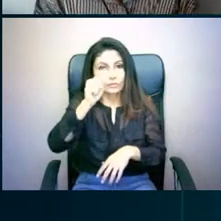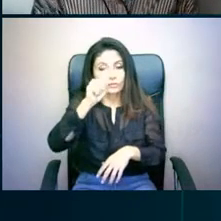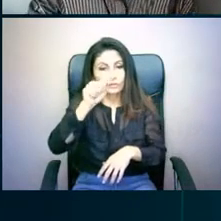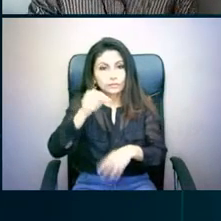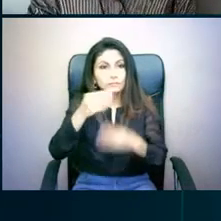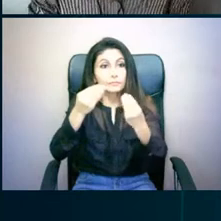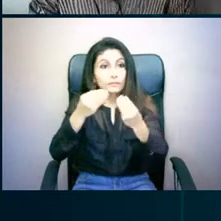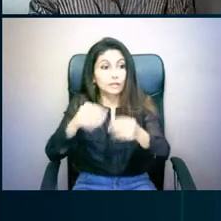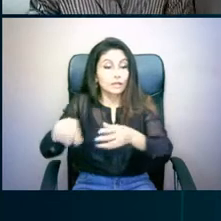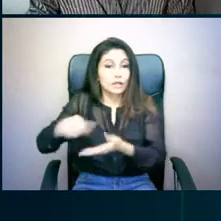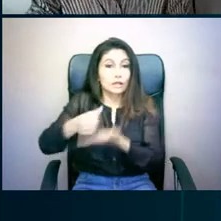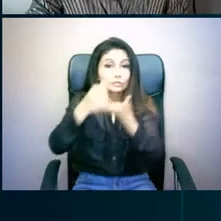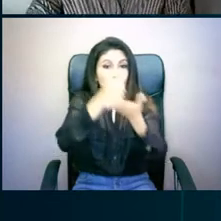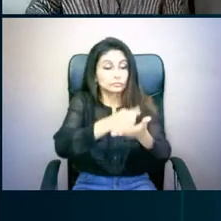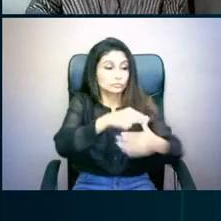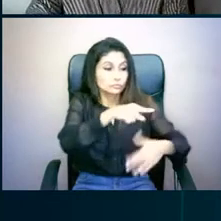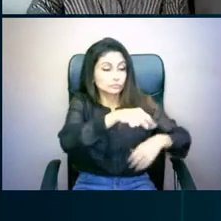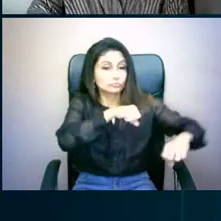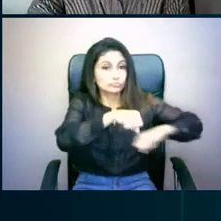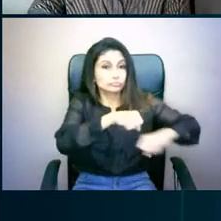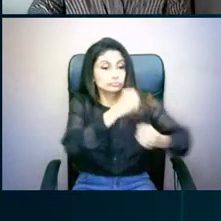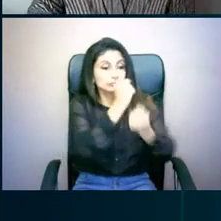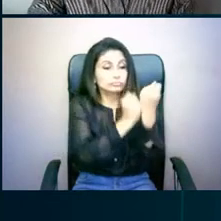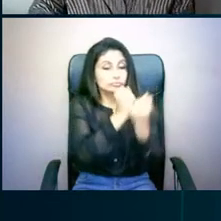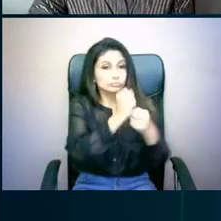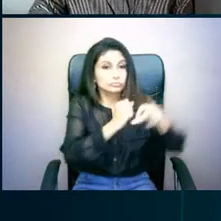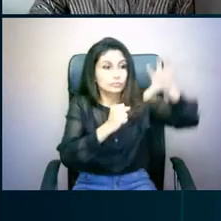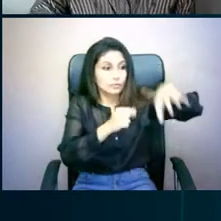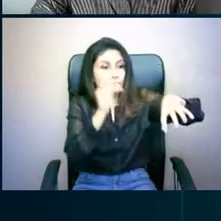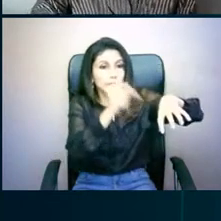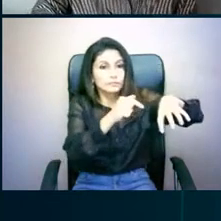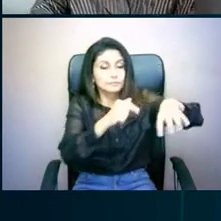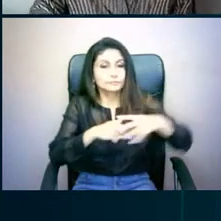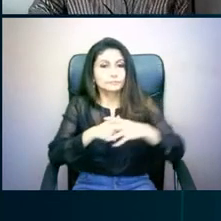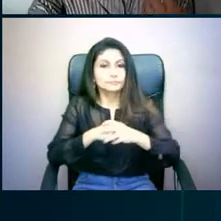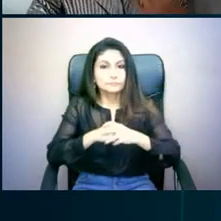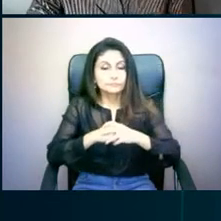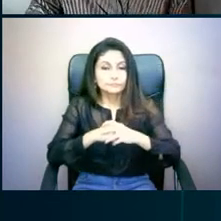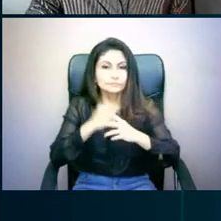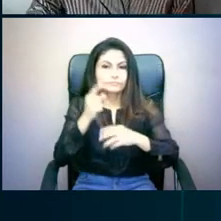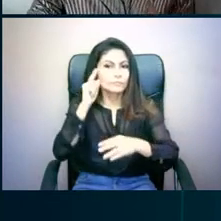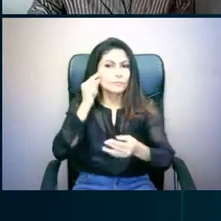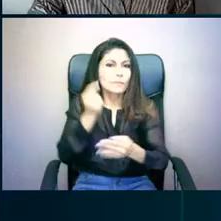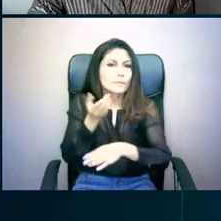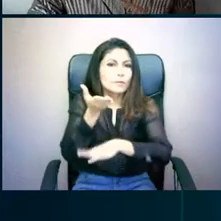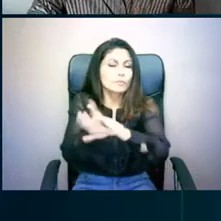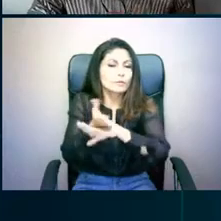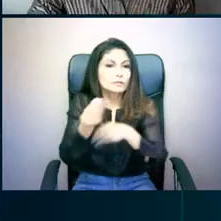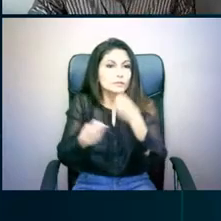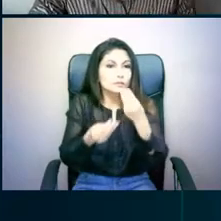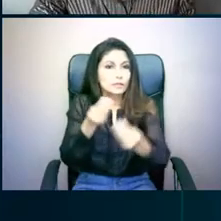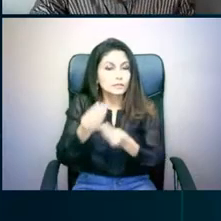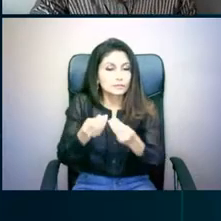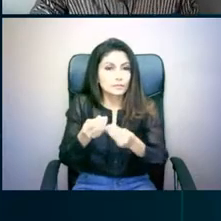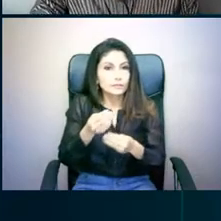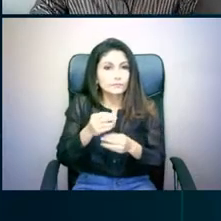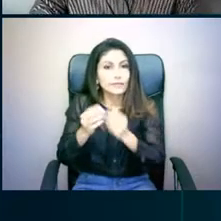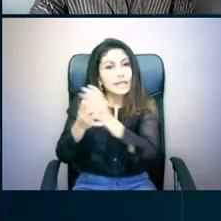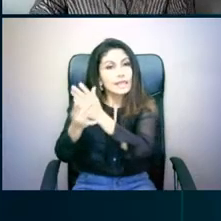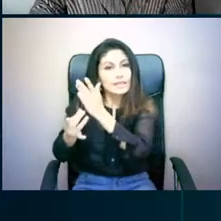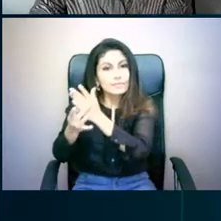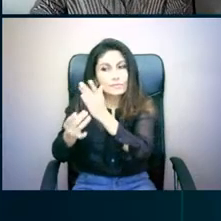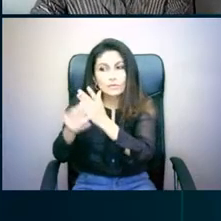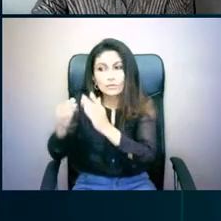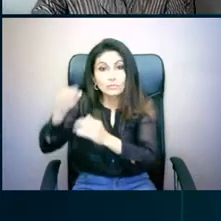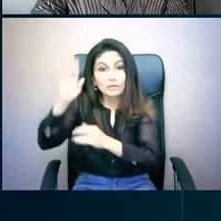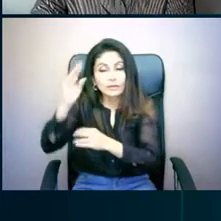planta. Ahora, ¿qué es lo que se propone? Como vimos que el lodo primario era el que mejor cantidad de lípidos nos daba, entonces